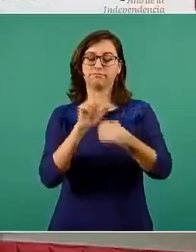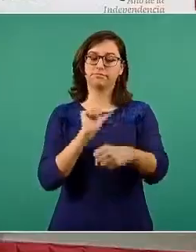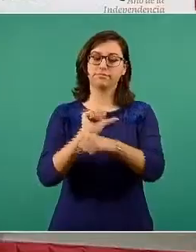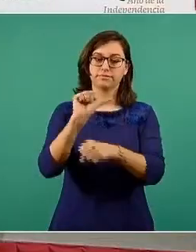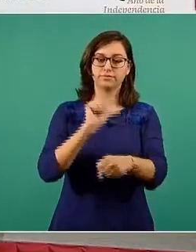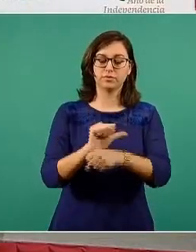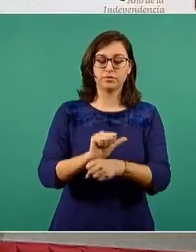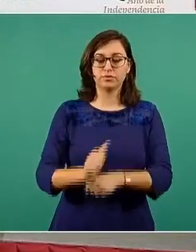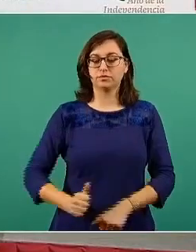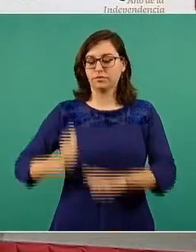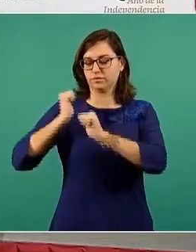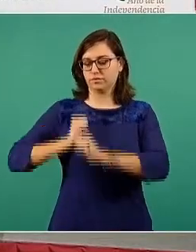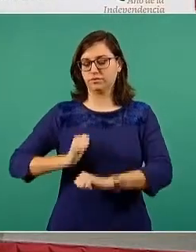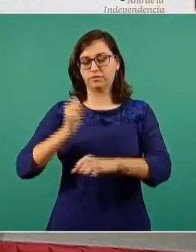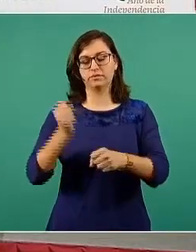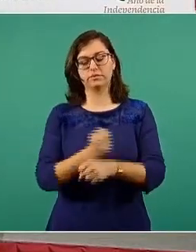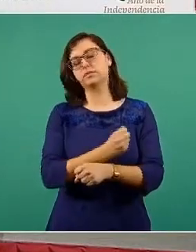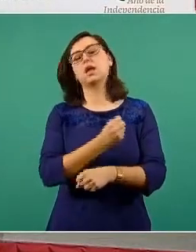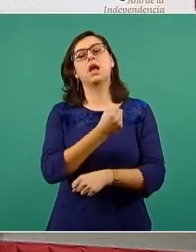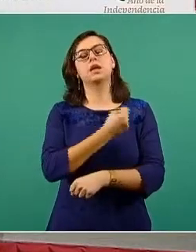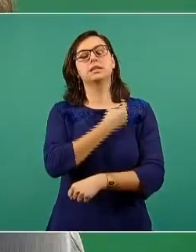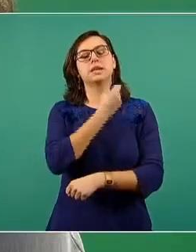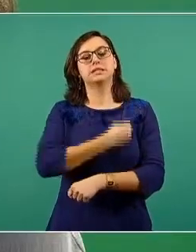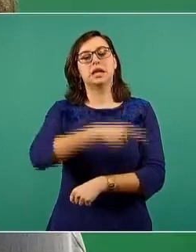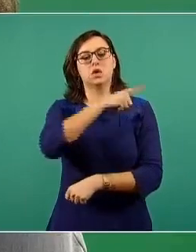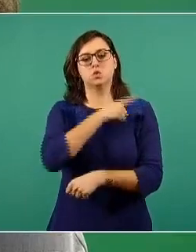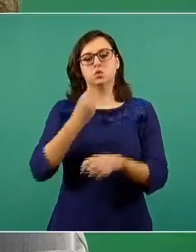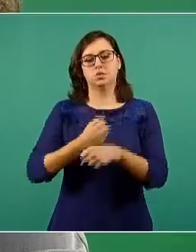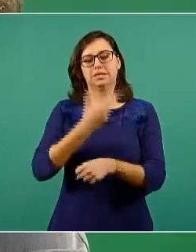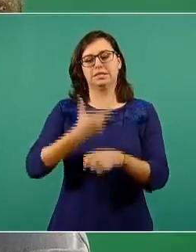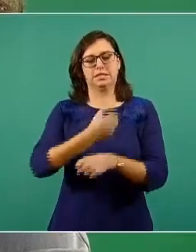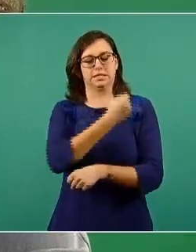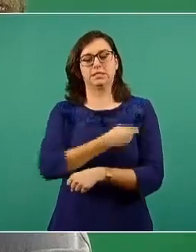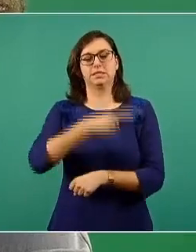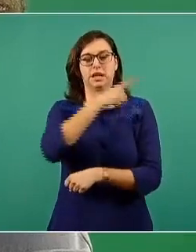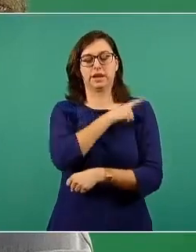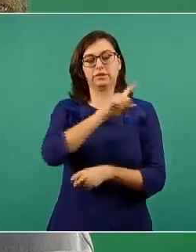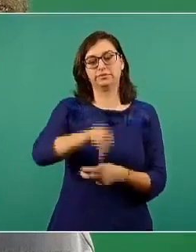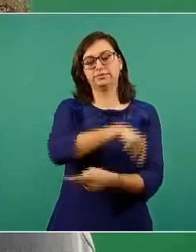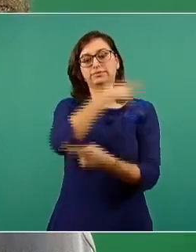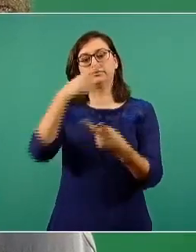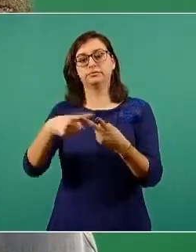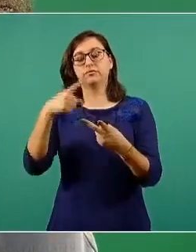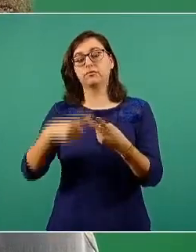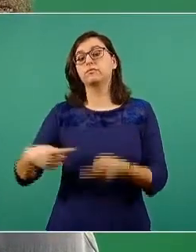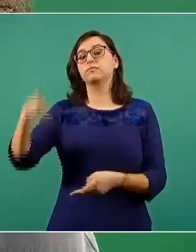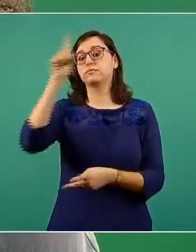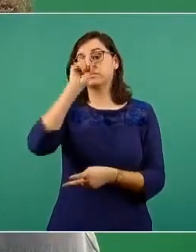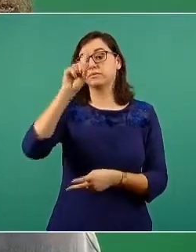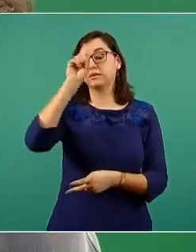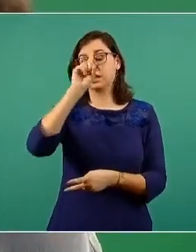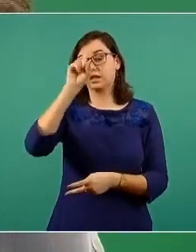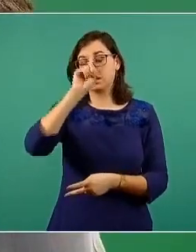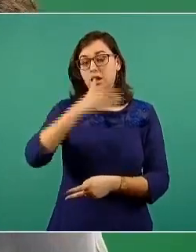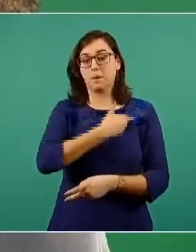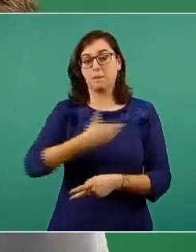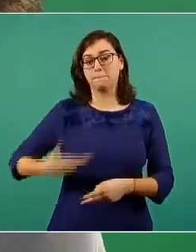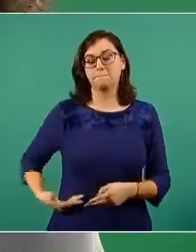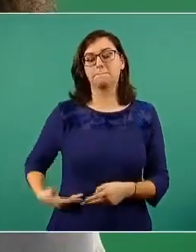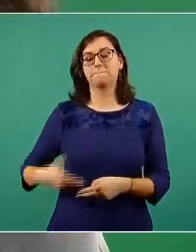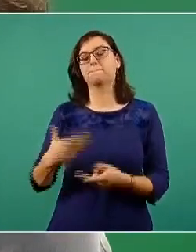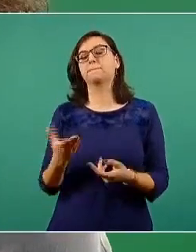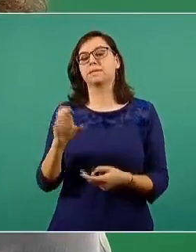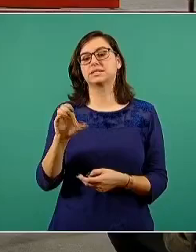La ministra de Salud, la doctora Carla Bisotti, y la asesora presidencial Cecilia Nicolini. Muy bienvenidas,